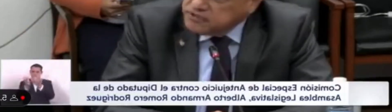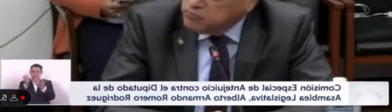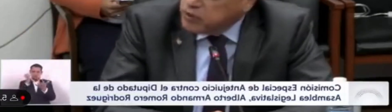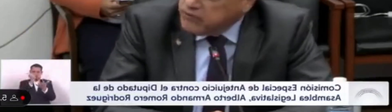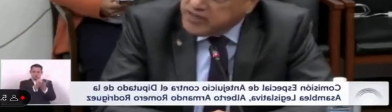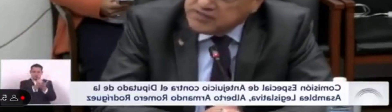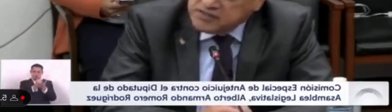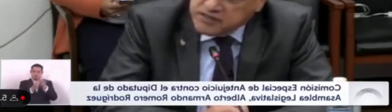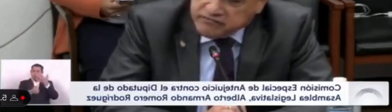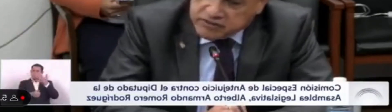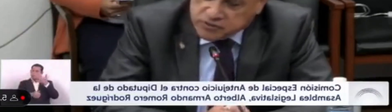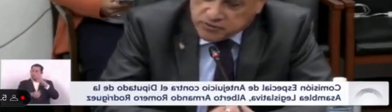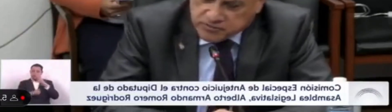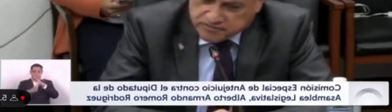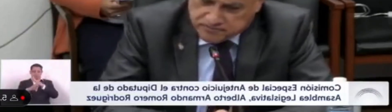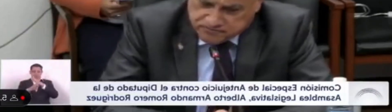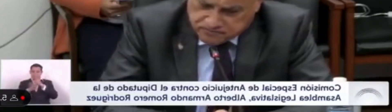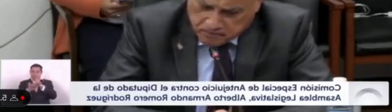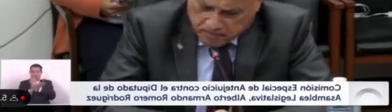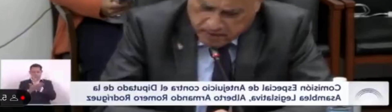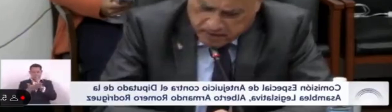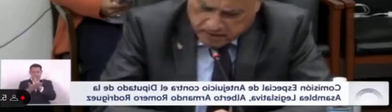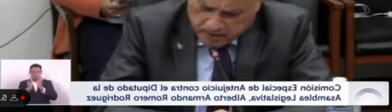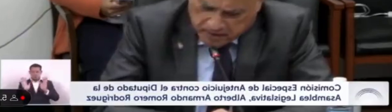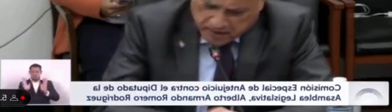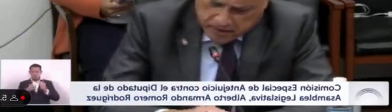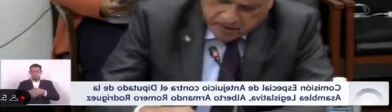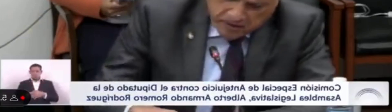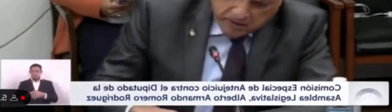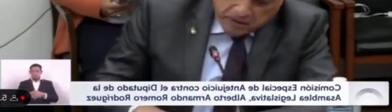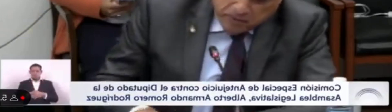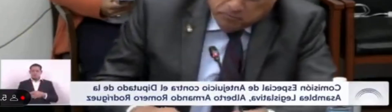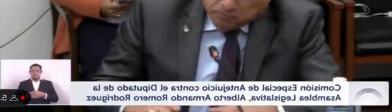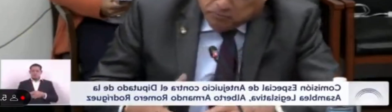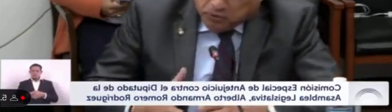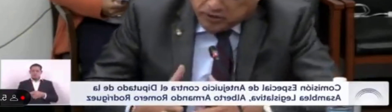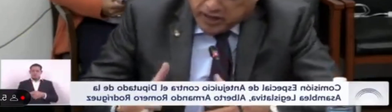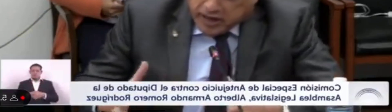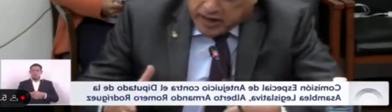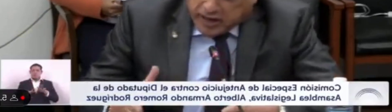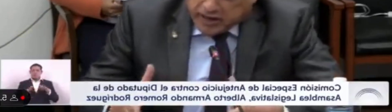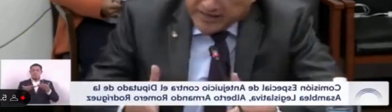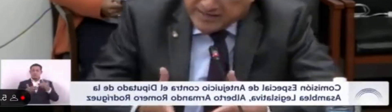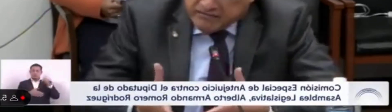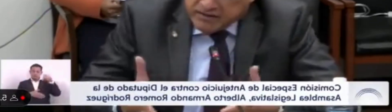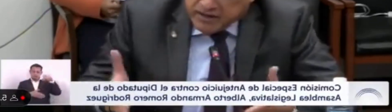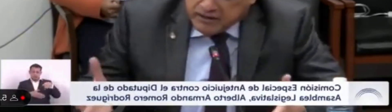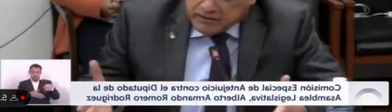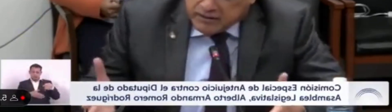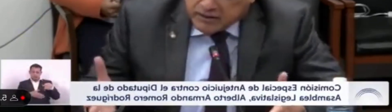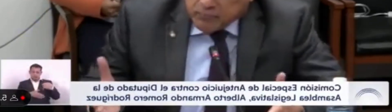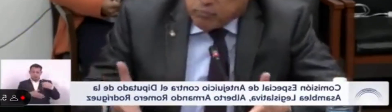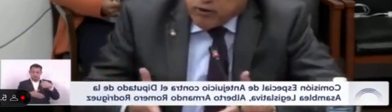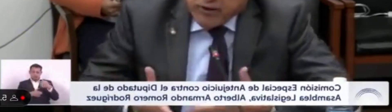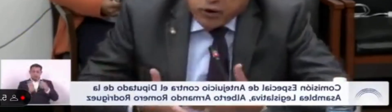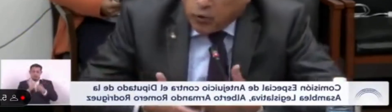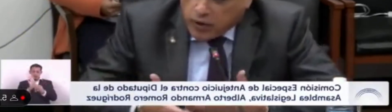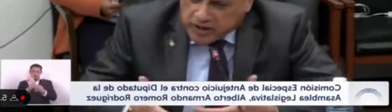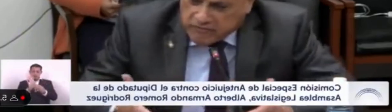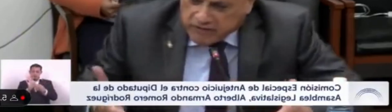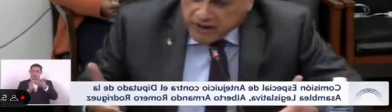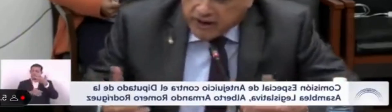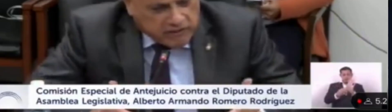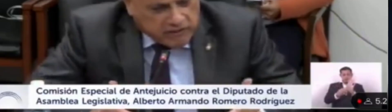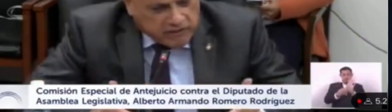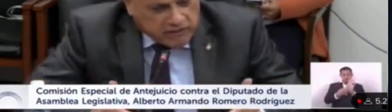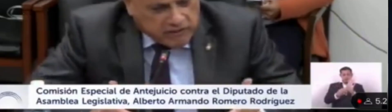espada de que Beto Romero es inocente. Él e incluso también su grupo familiar, su esposa y su hija, que